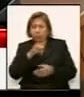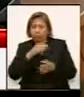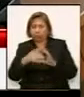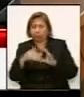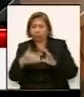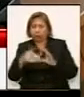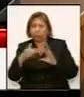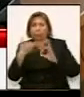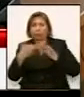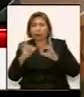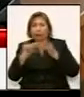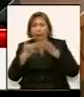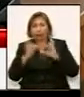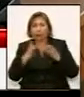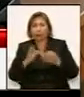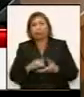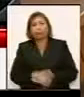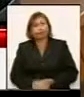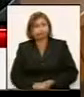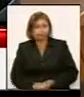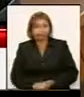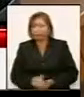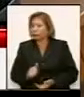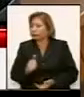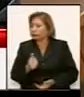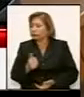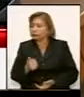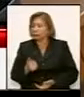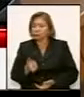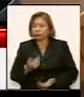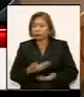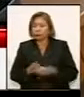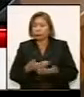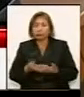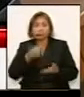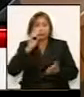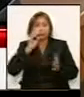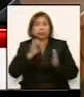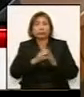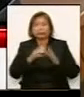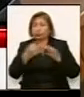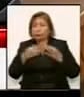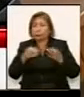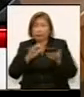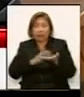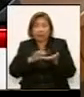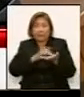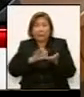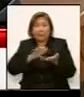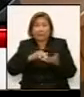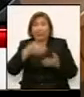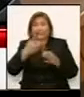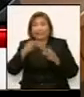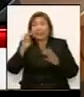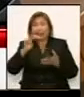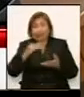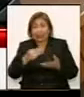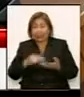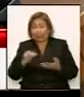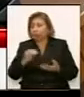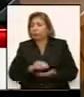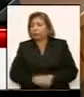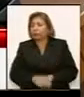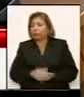ejemplo por facebook y otras plataformas que surgieron son por ejemplo plataformas endesa civiles de antaño como el bazar y